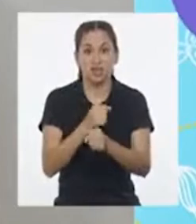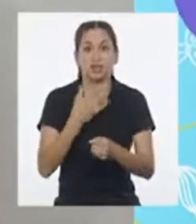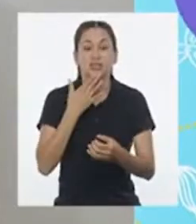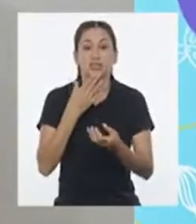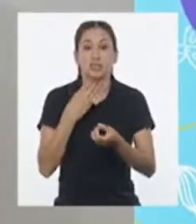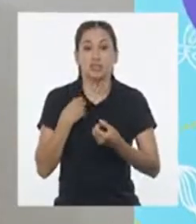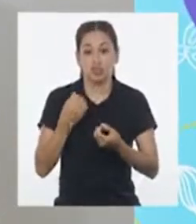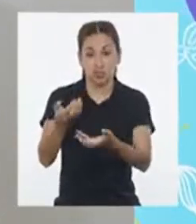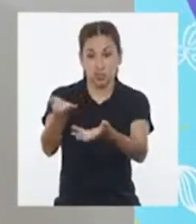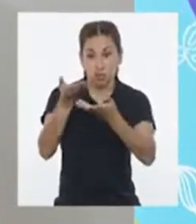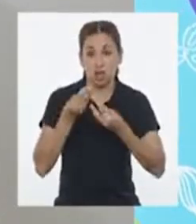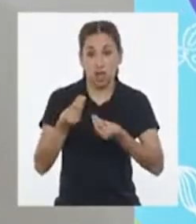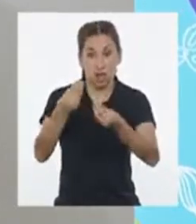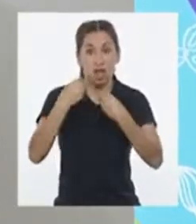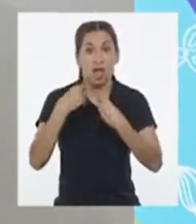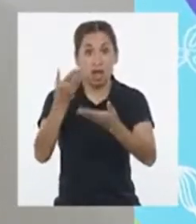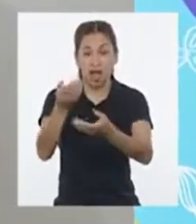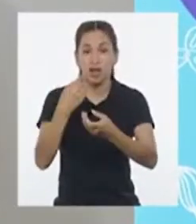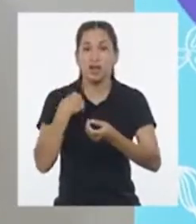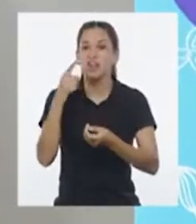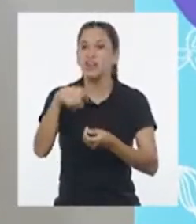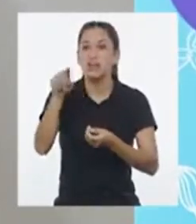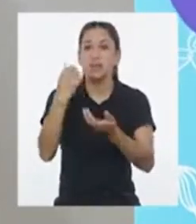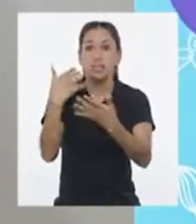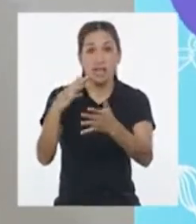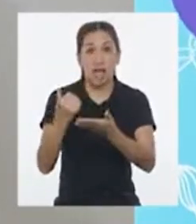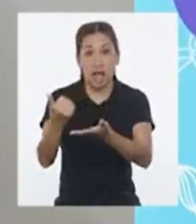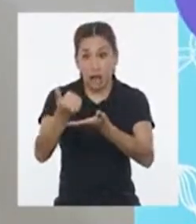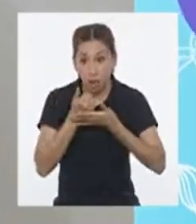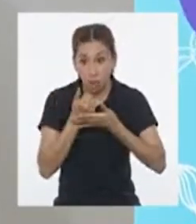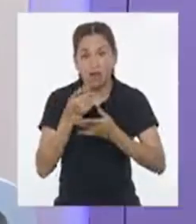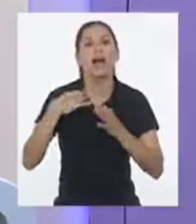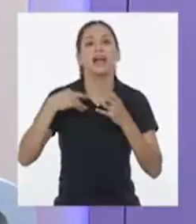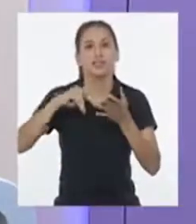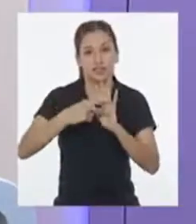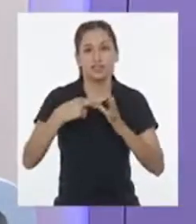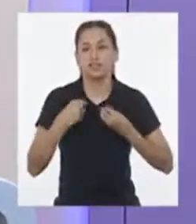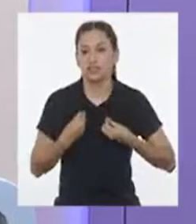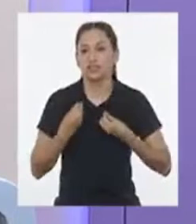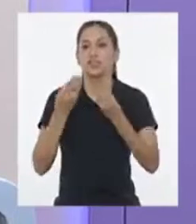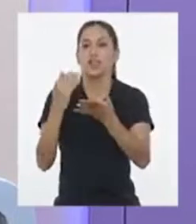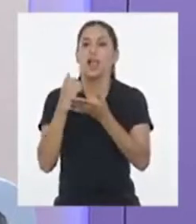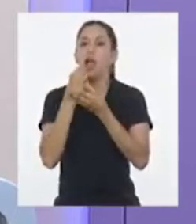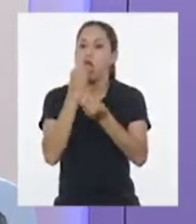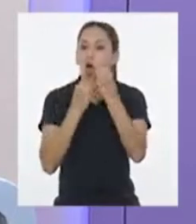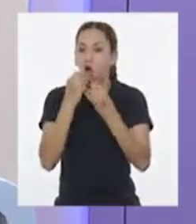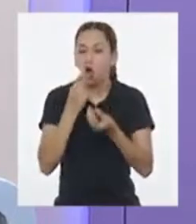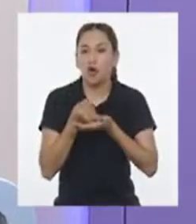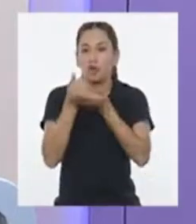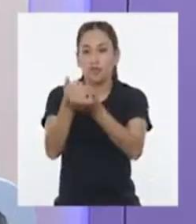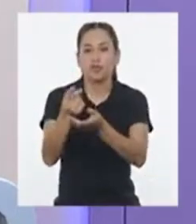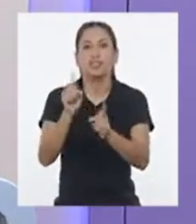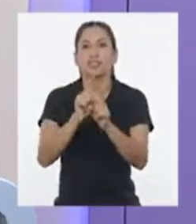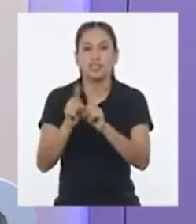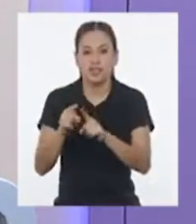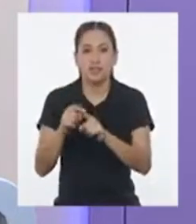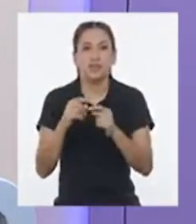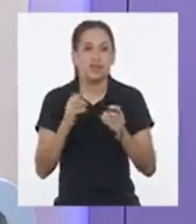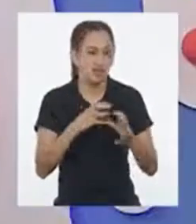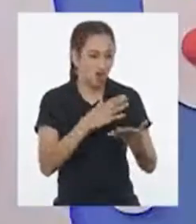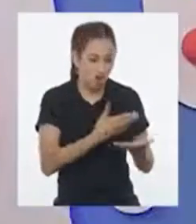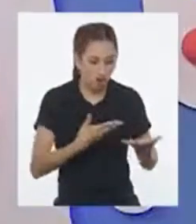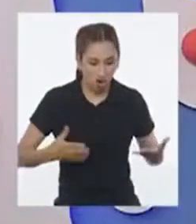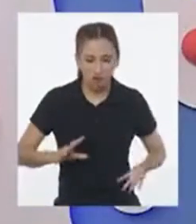quienes recibían ayuda brindaban alimentación, bebida y algunos regalos. Entonces, tener parientes era muy